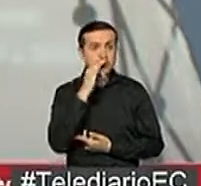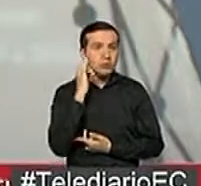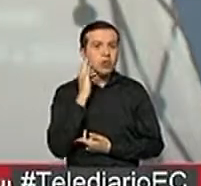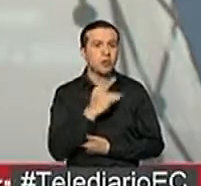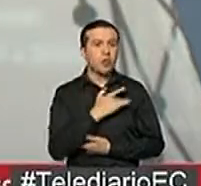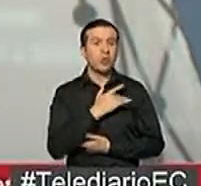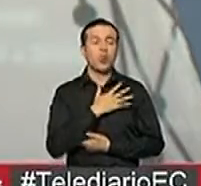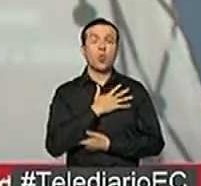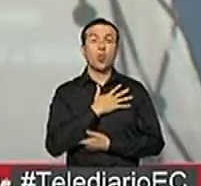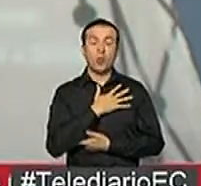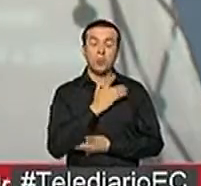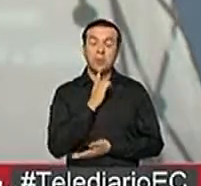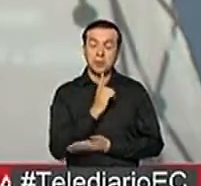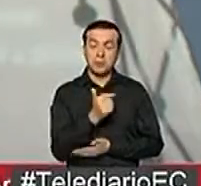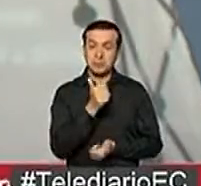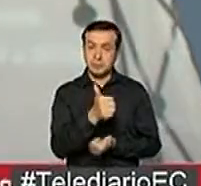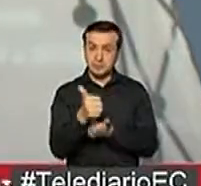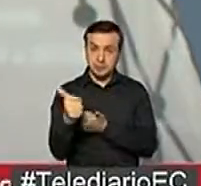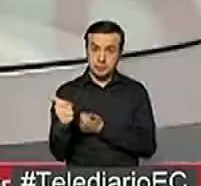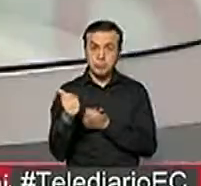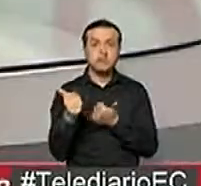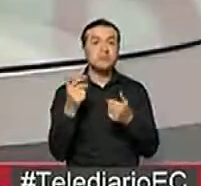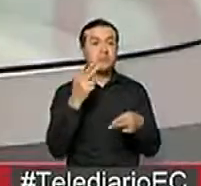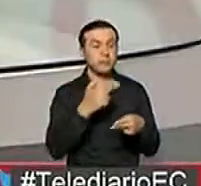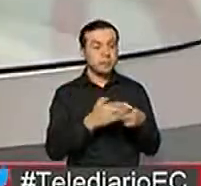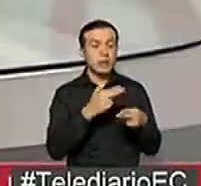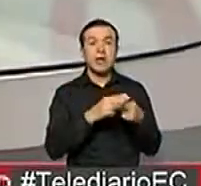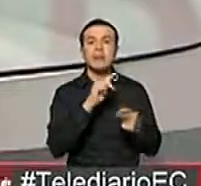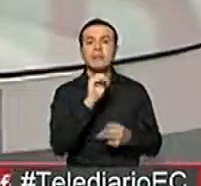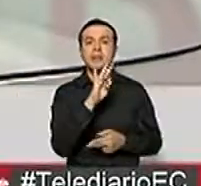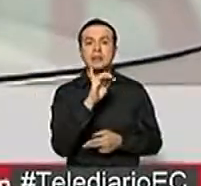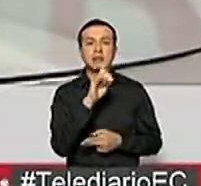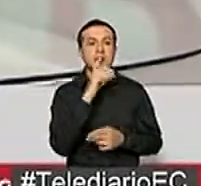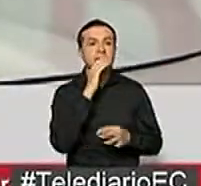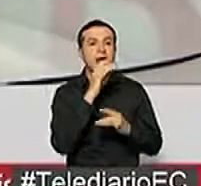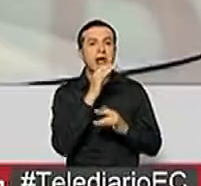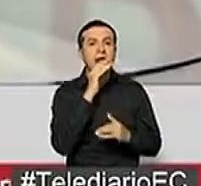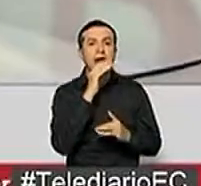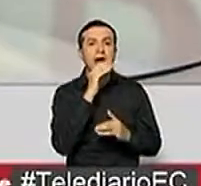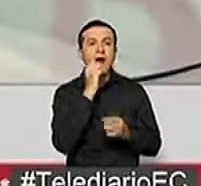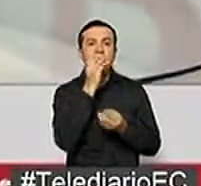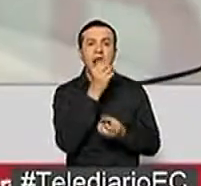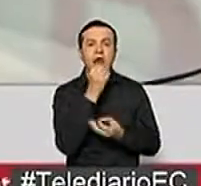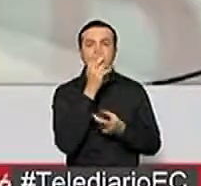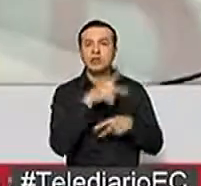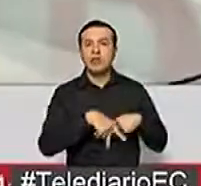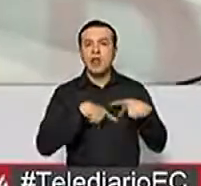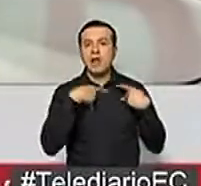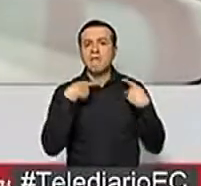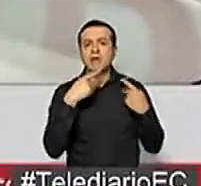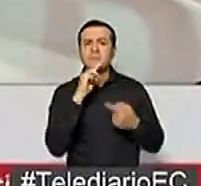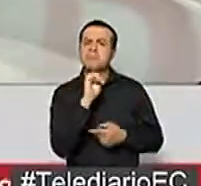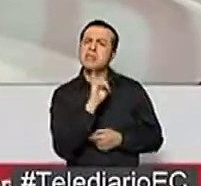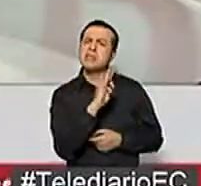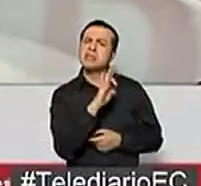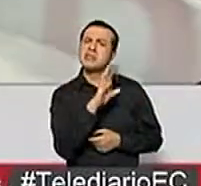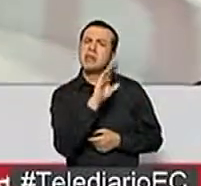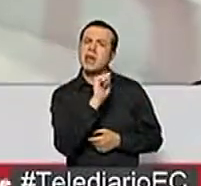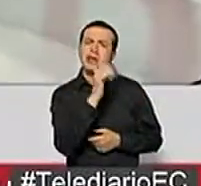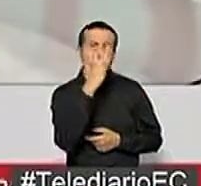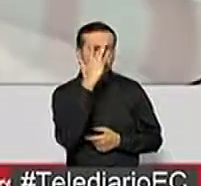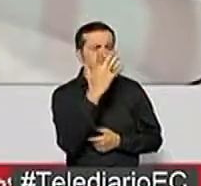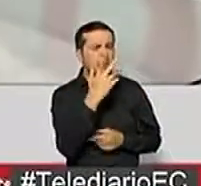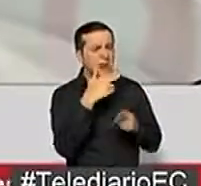efecto muy interesante también. Bueno, la obra se llama Místicas, relatos de la vida conventual. ¿Por qué místicas? Bueno,